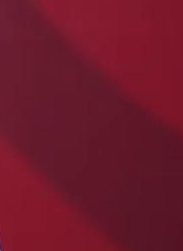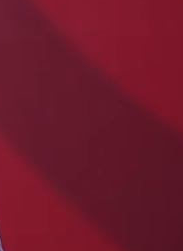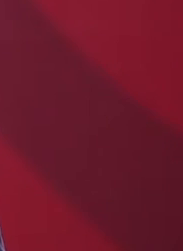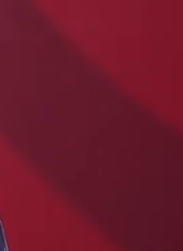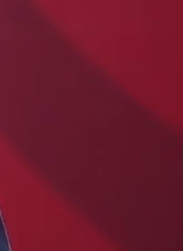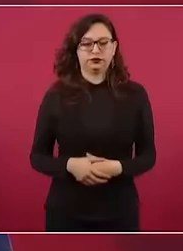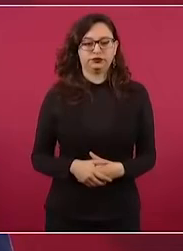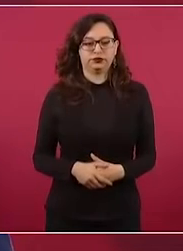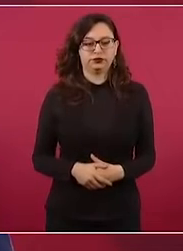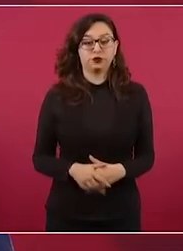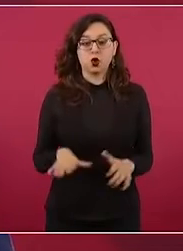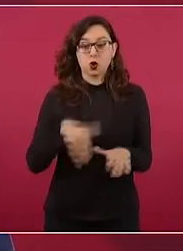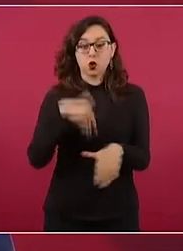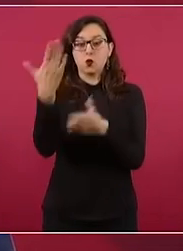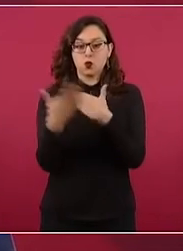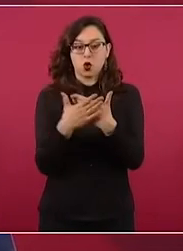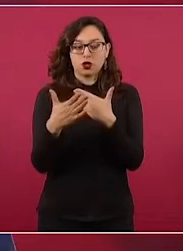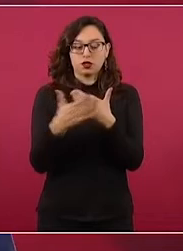24,